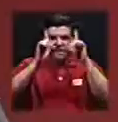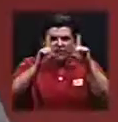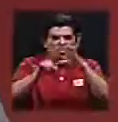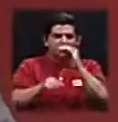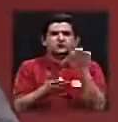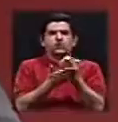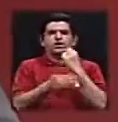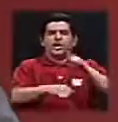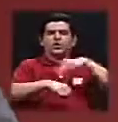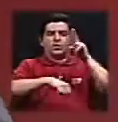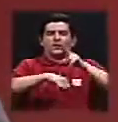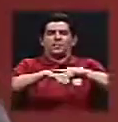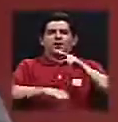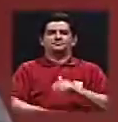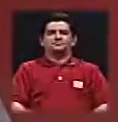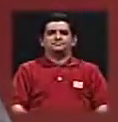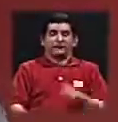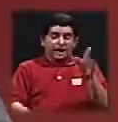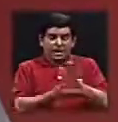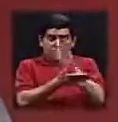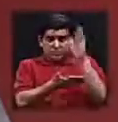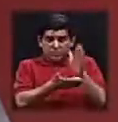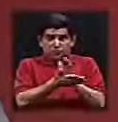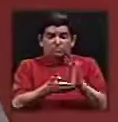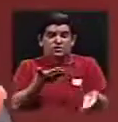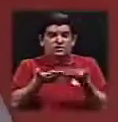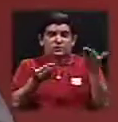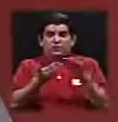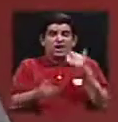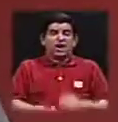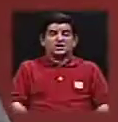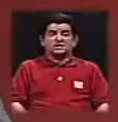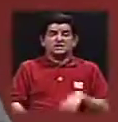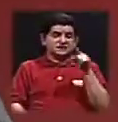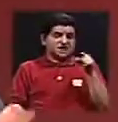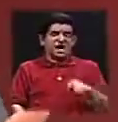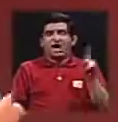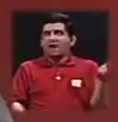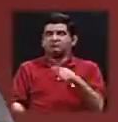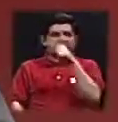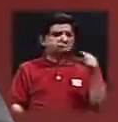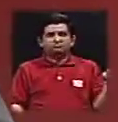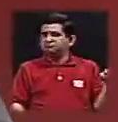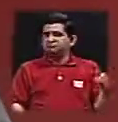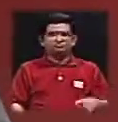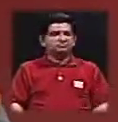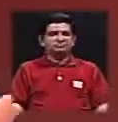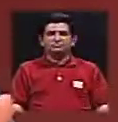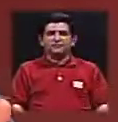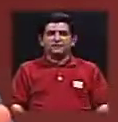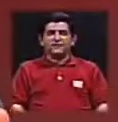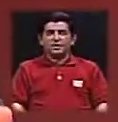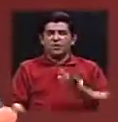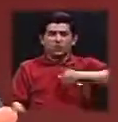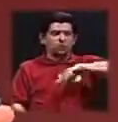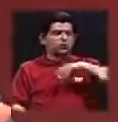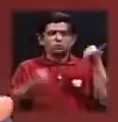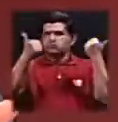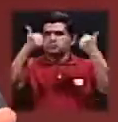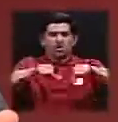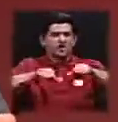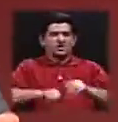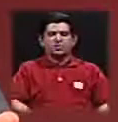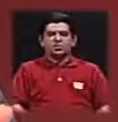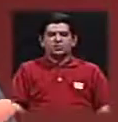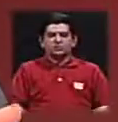de la economía nacional. Esos documentos prácticamente fueron censurados, fueron eliminados, ¿verdad? Porque no estábamos de acuerdo, porque los datos